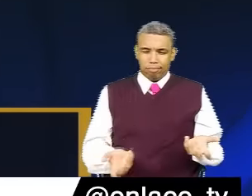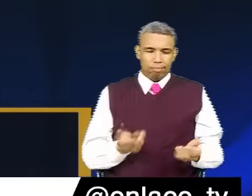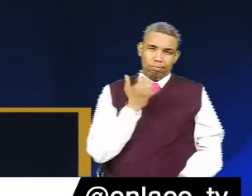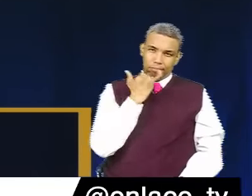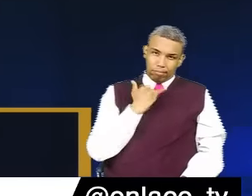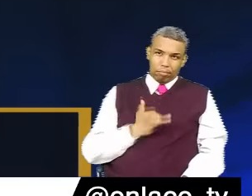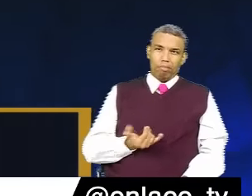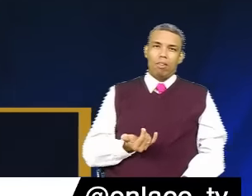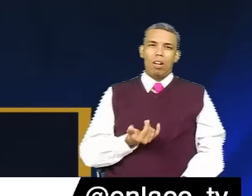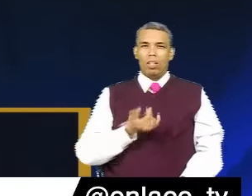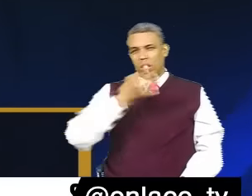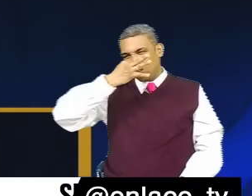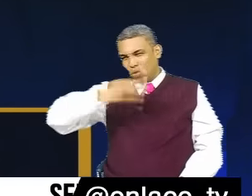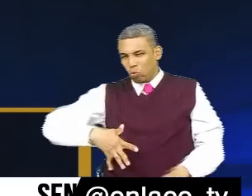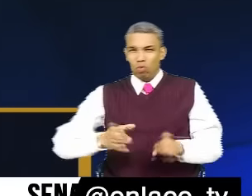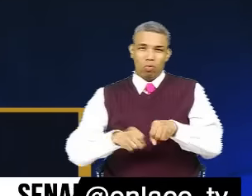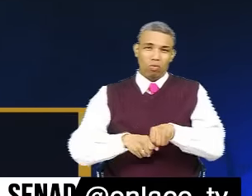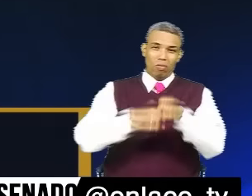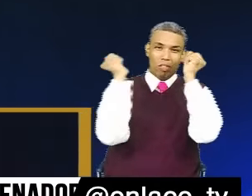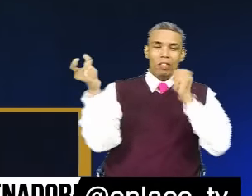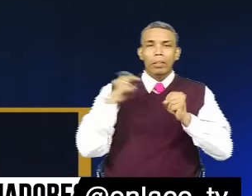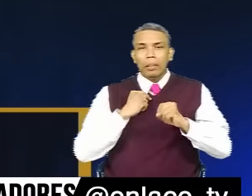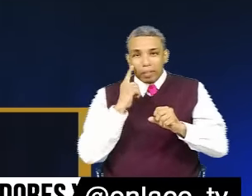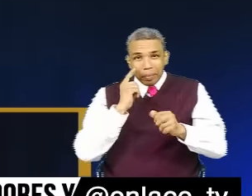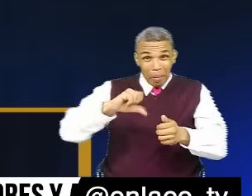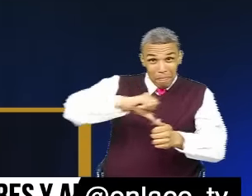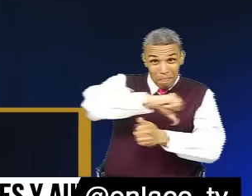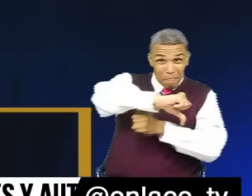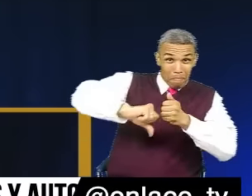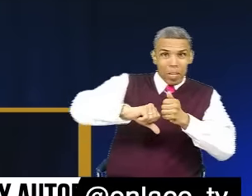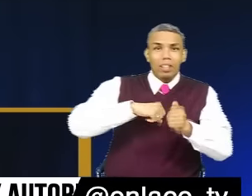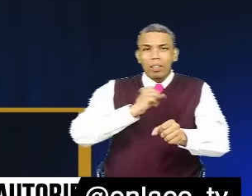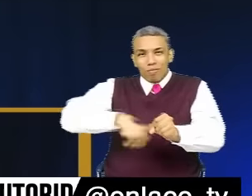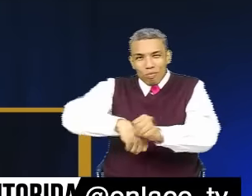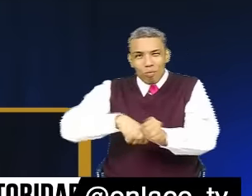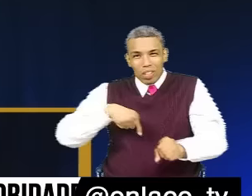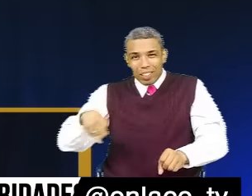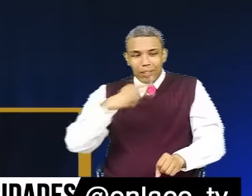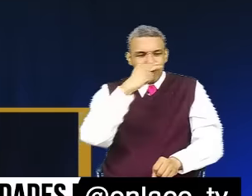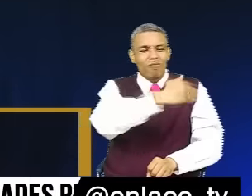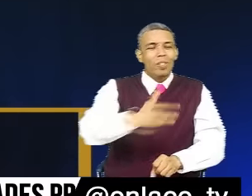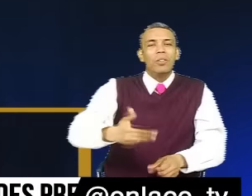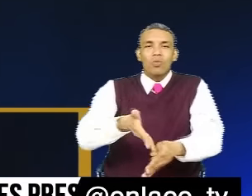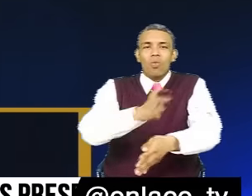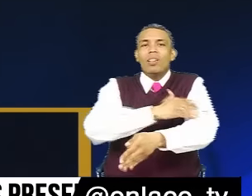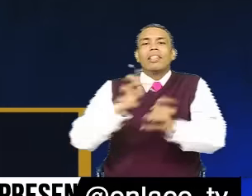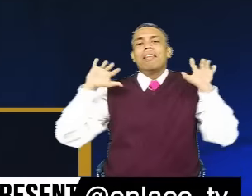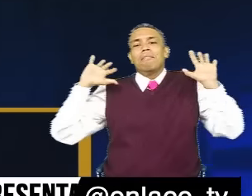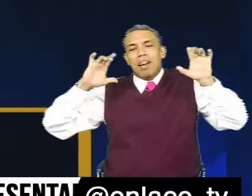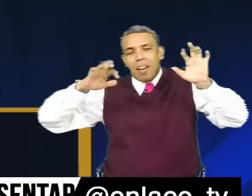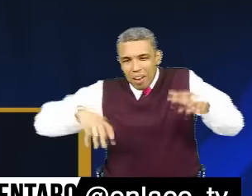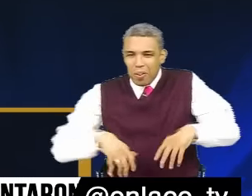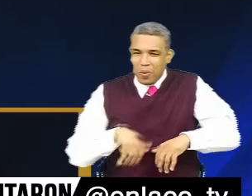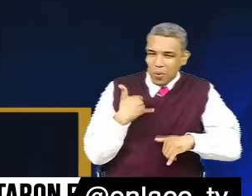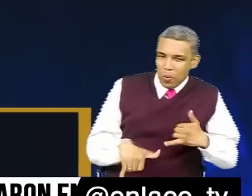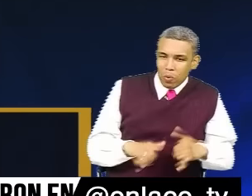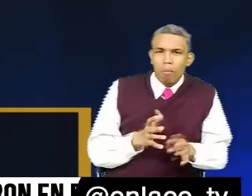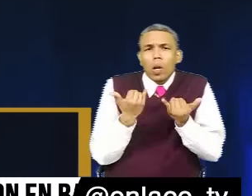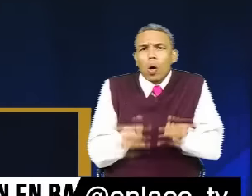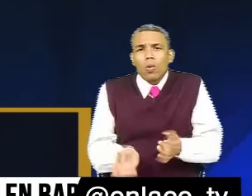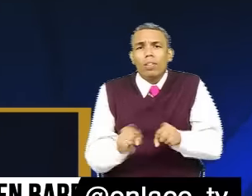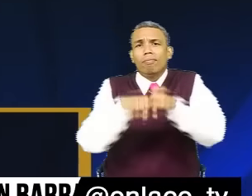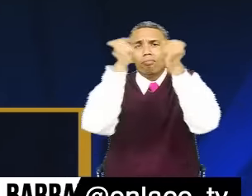las que se encuentra el escenario deportivo de este sector, el único donde los niños tienen donde hacer el uso de su tiempo libre. Esta es